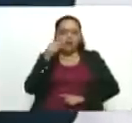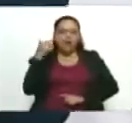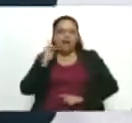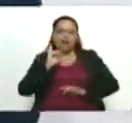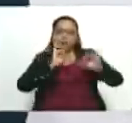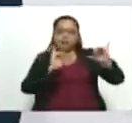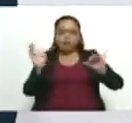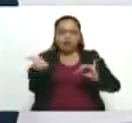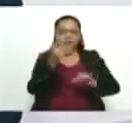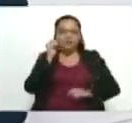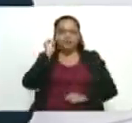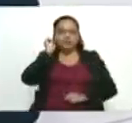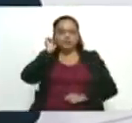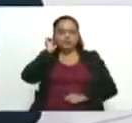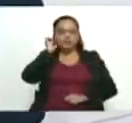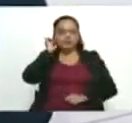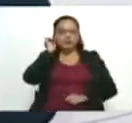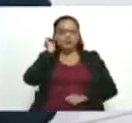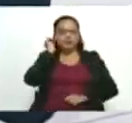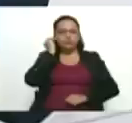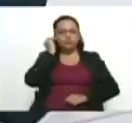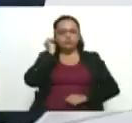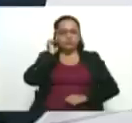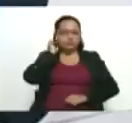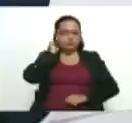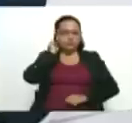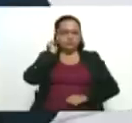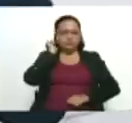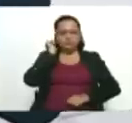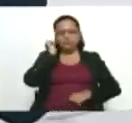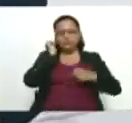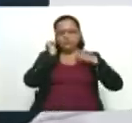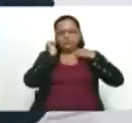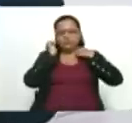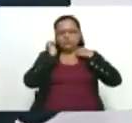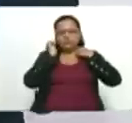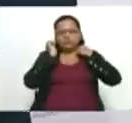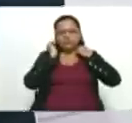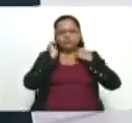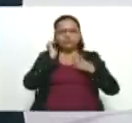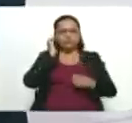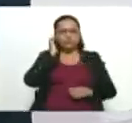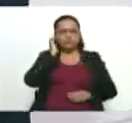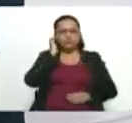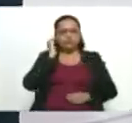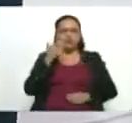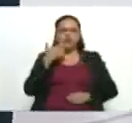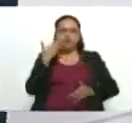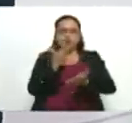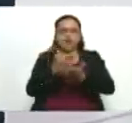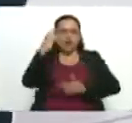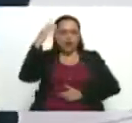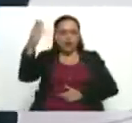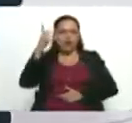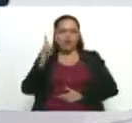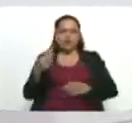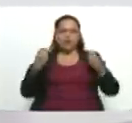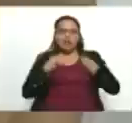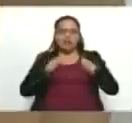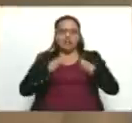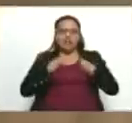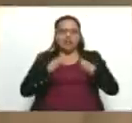fueron ellos. Yo doy gracias a Dios, doy gracias a la vida, doy gracias al